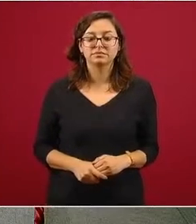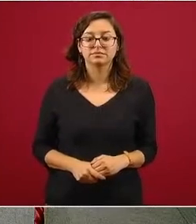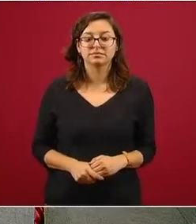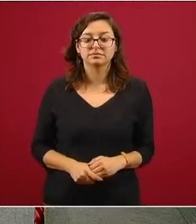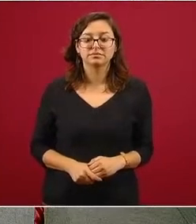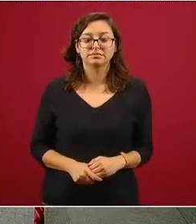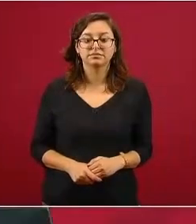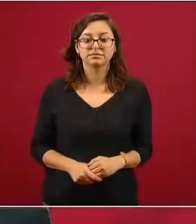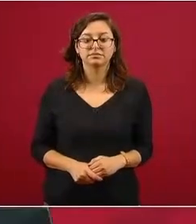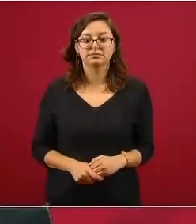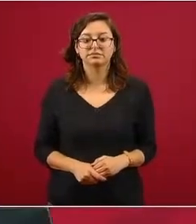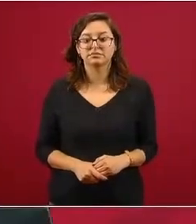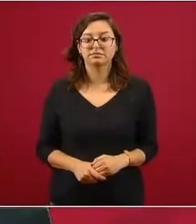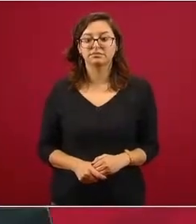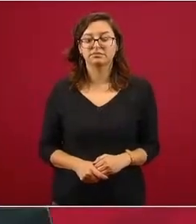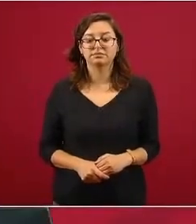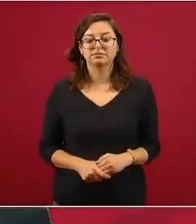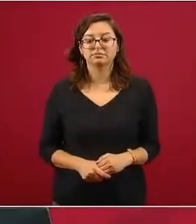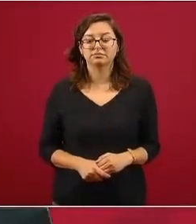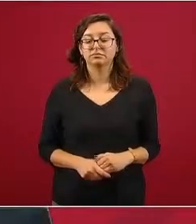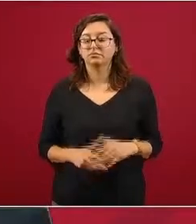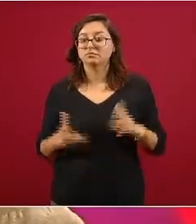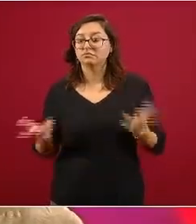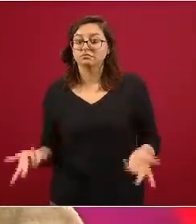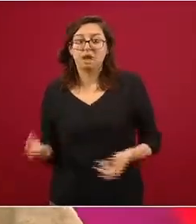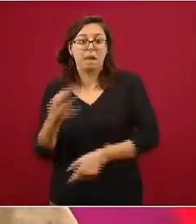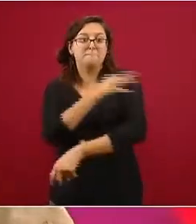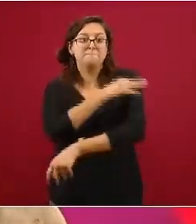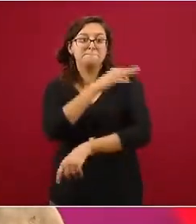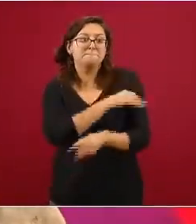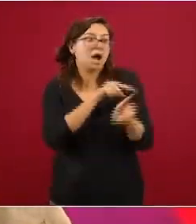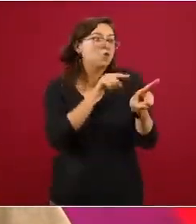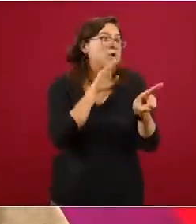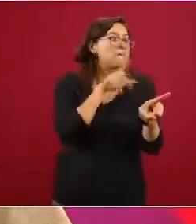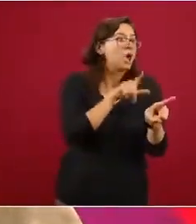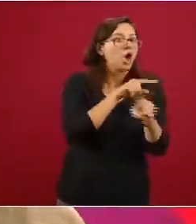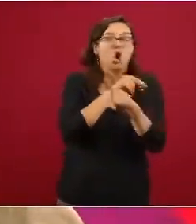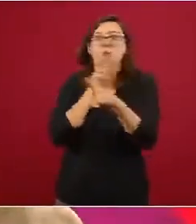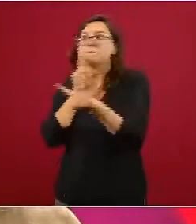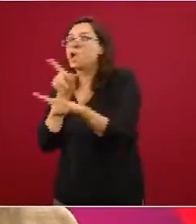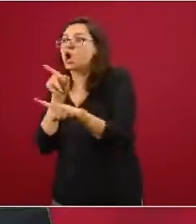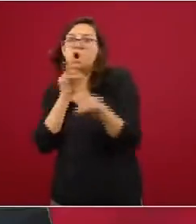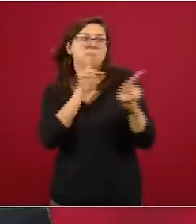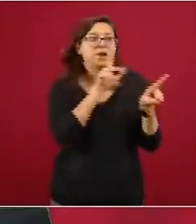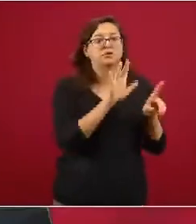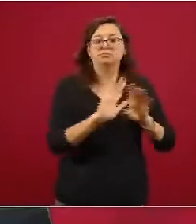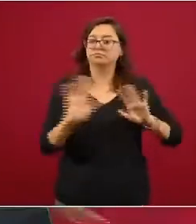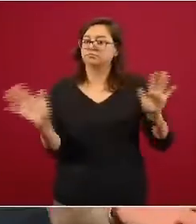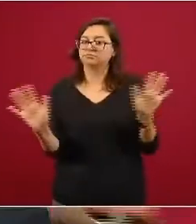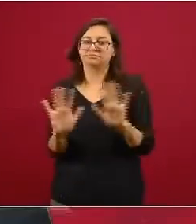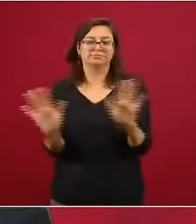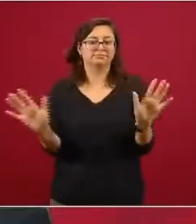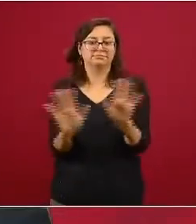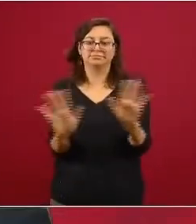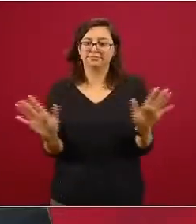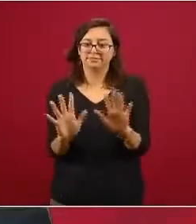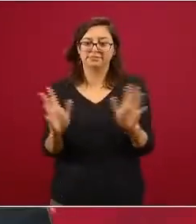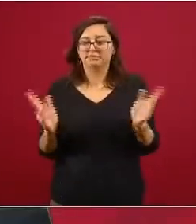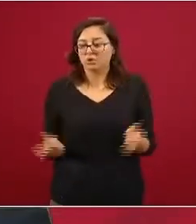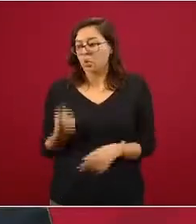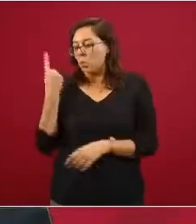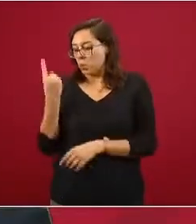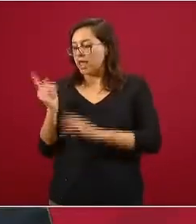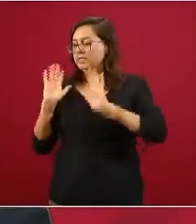No hay a priori una preferencia por esta vacuna versus otras. En esta se han hecho gestiones que ya fueron